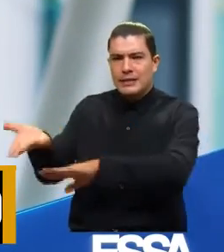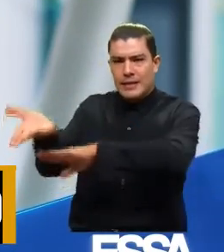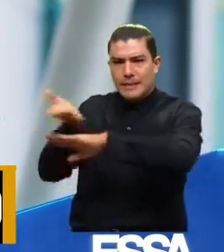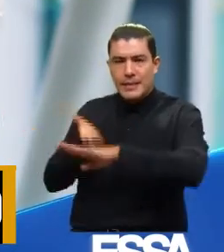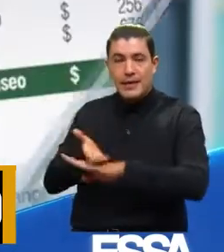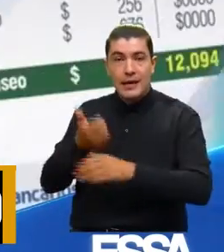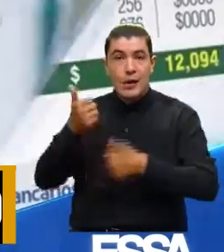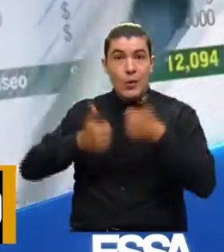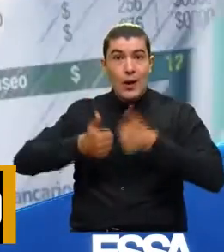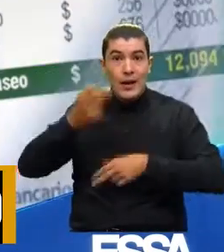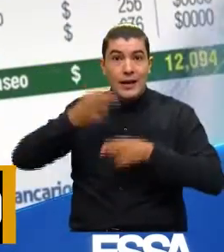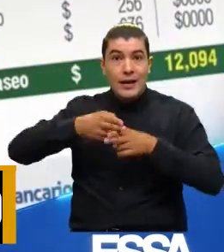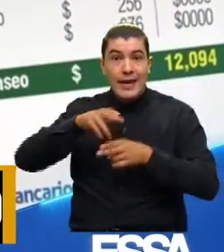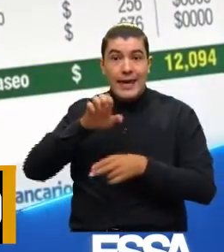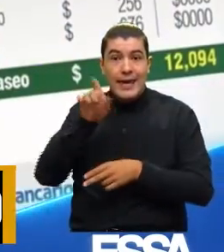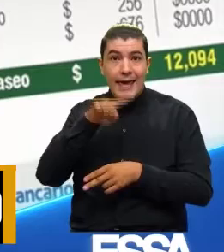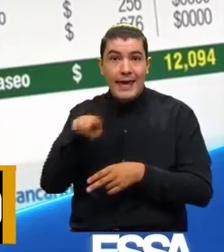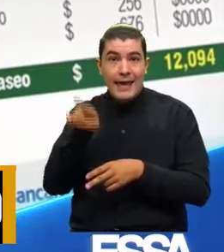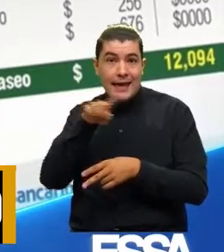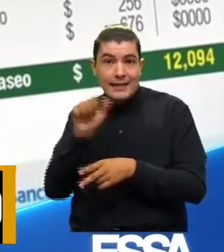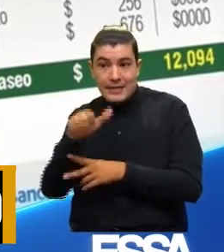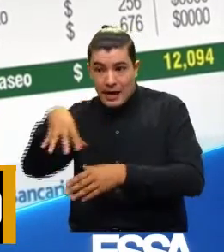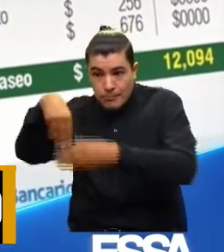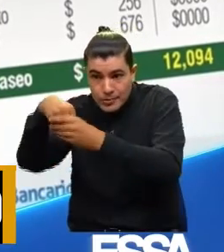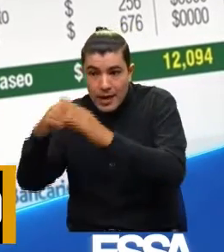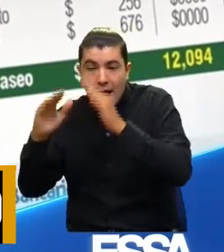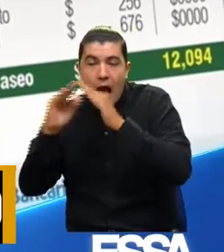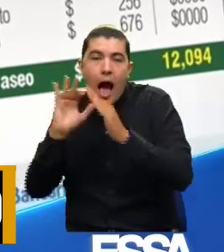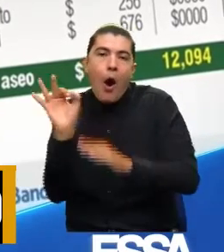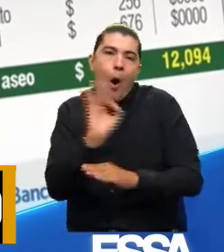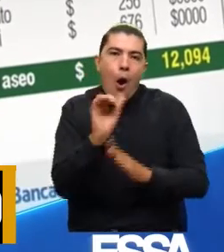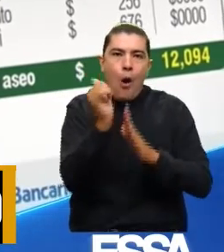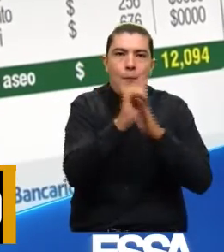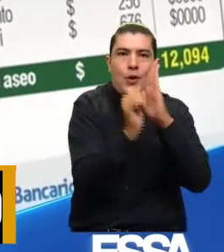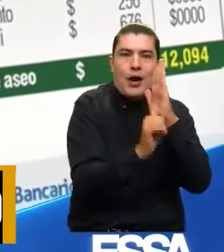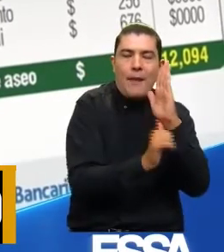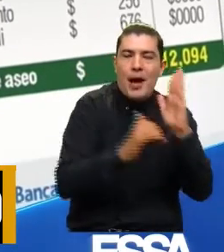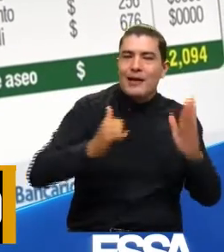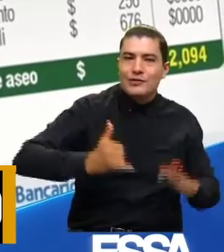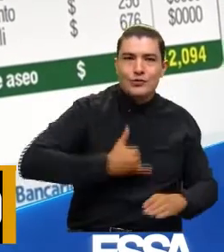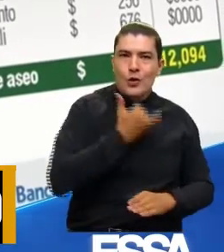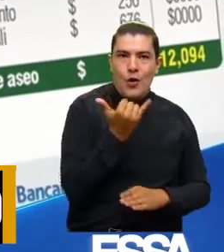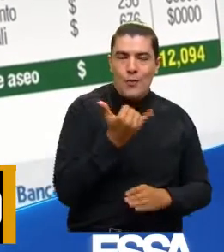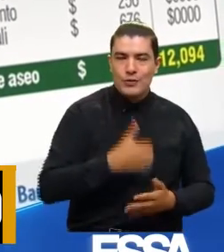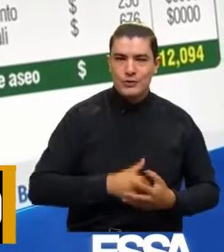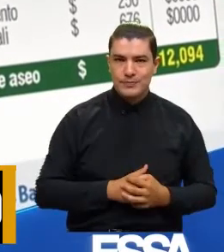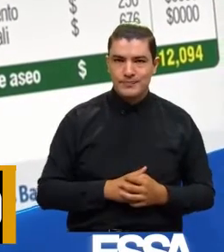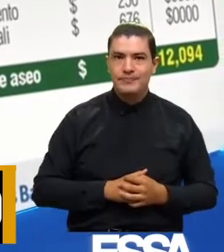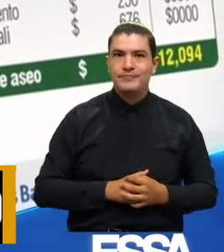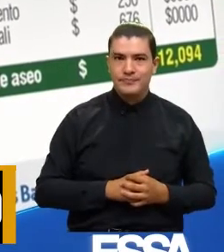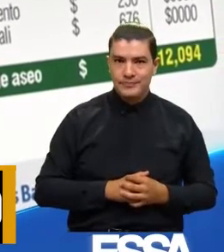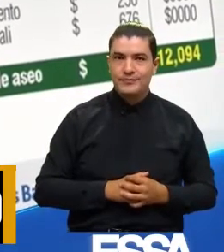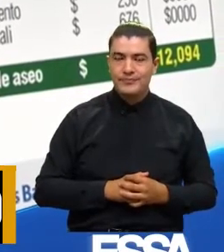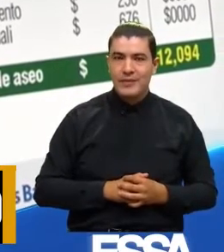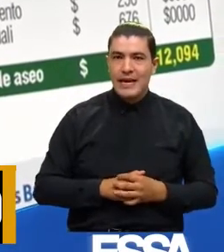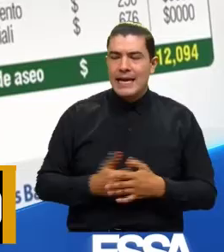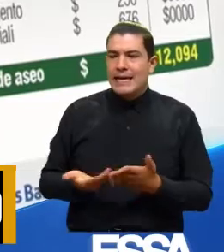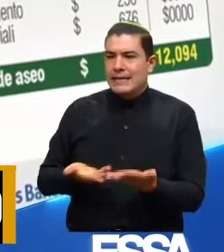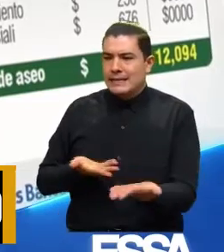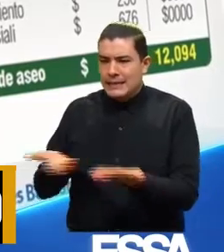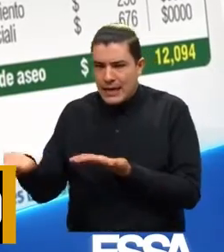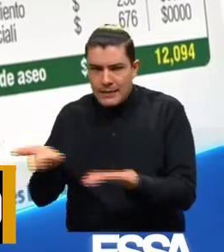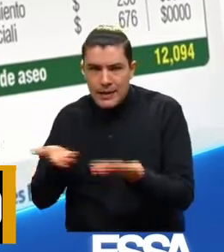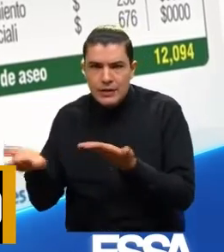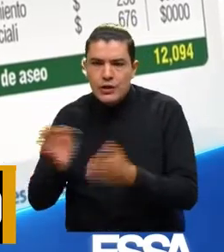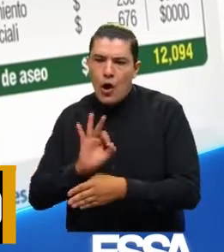que se llaman ESA en casa o el programa Somos. Cuando se adquieren servicios o se adquieren bienes para